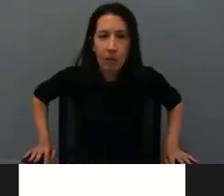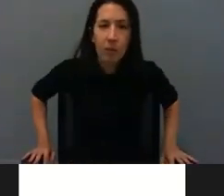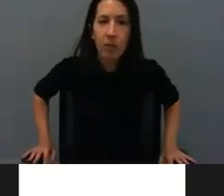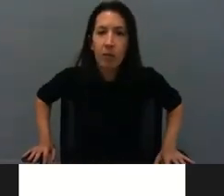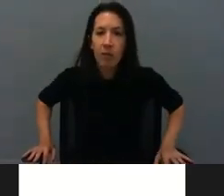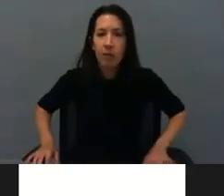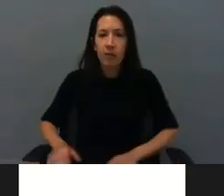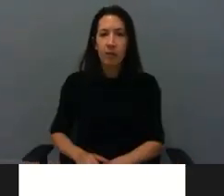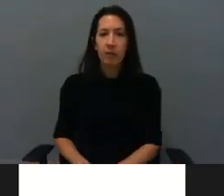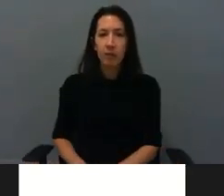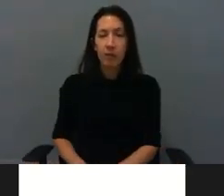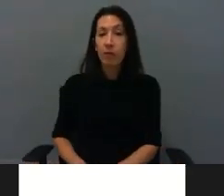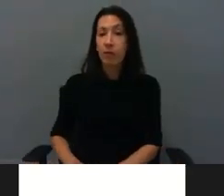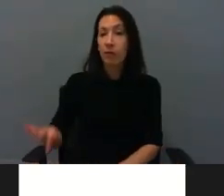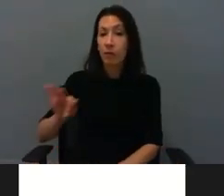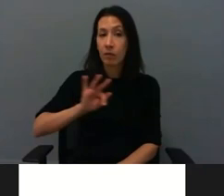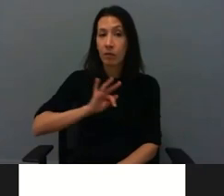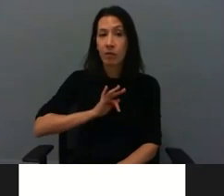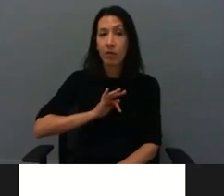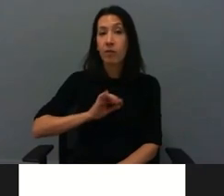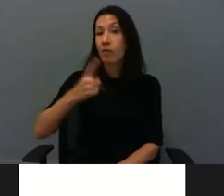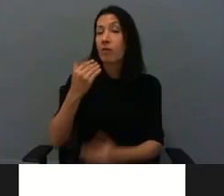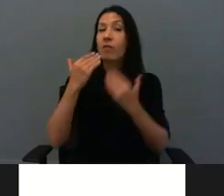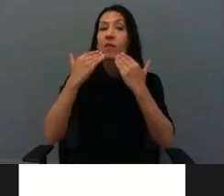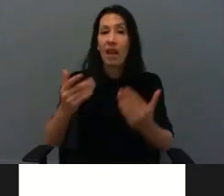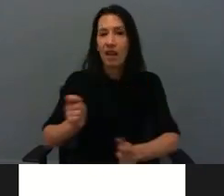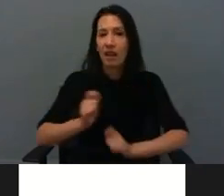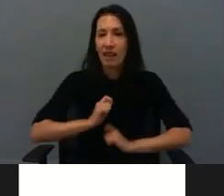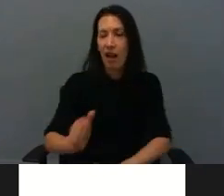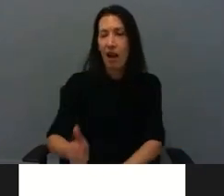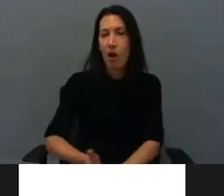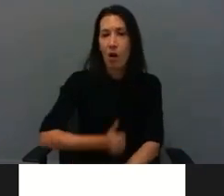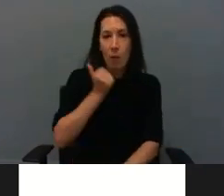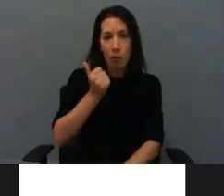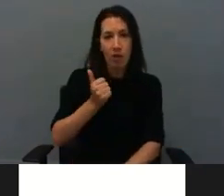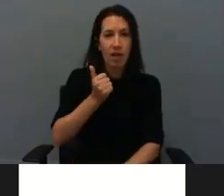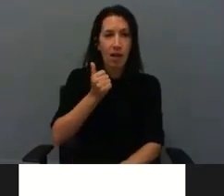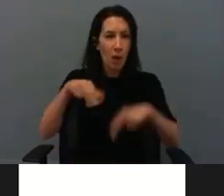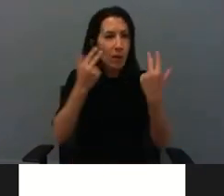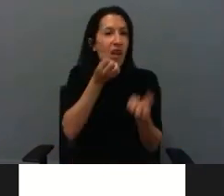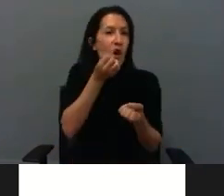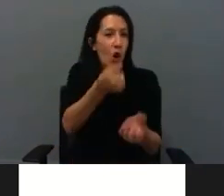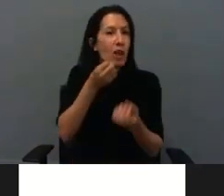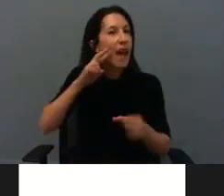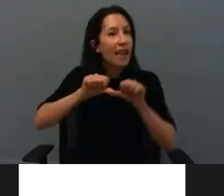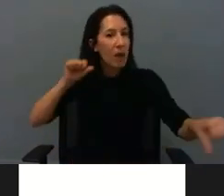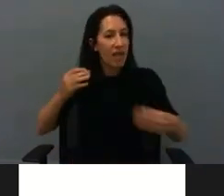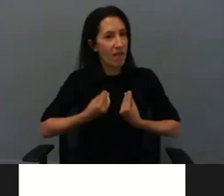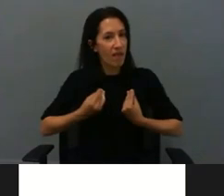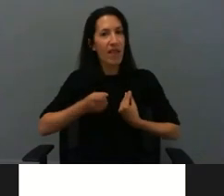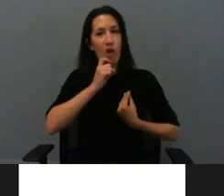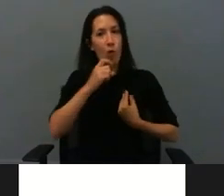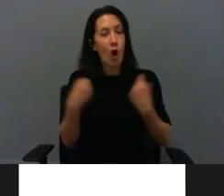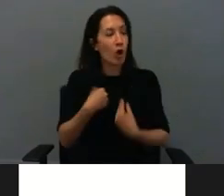Bueno, agradecemos la oportunidad de compartir nuestras experiencias vitales con